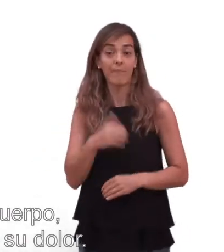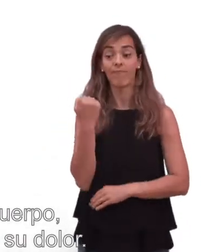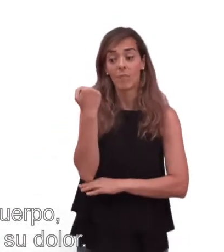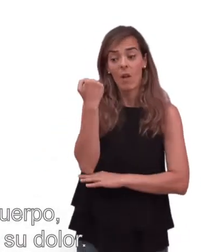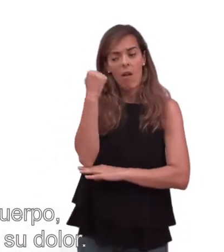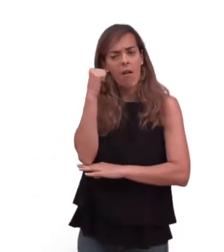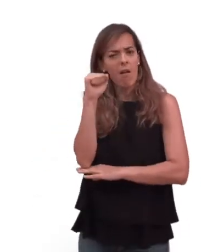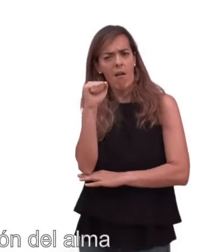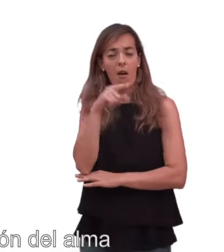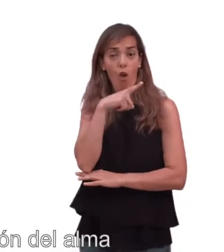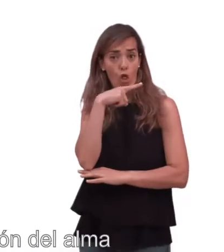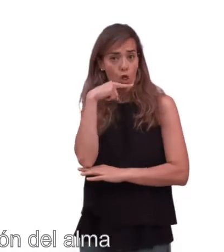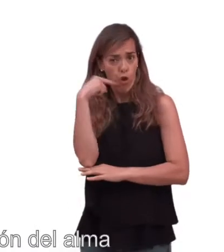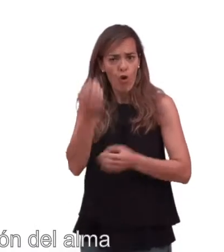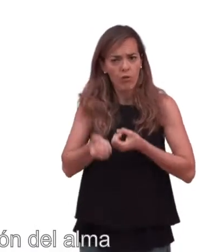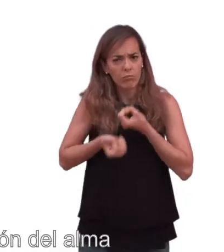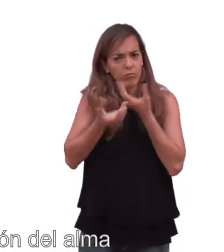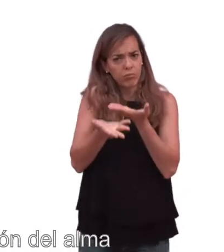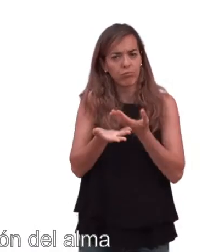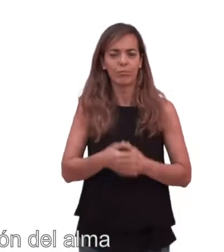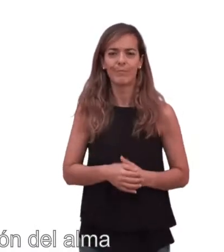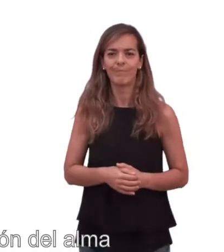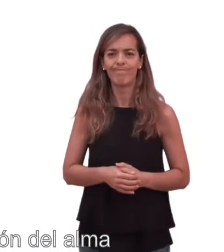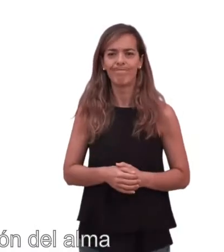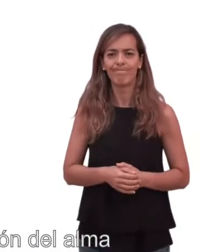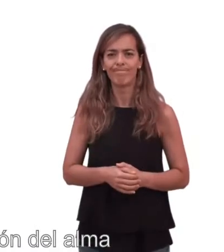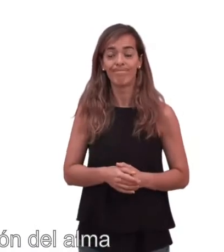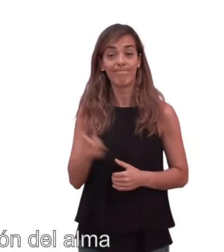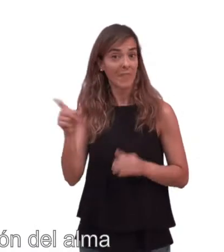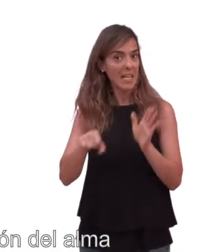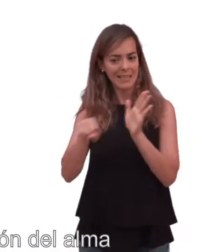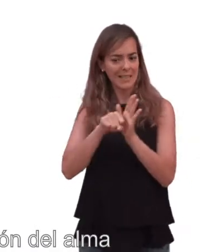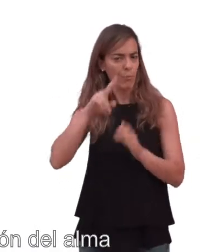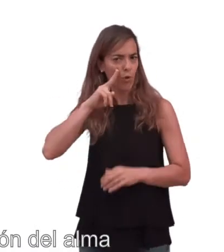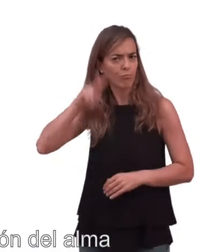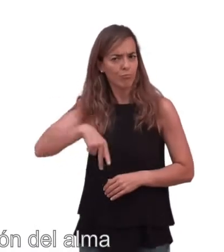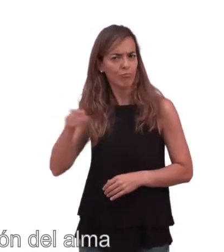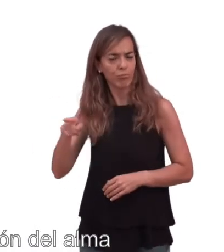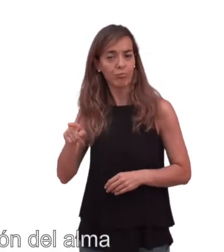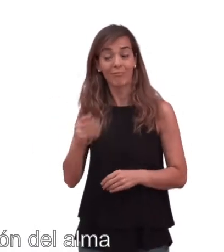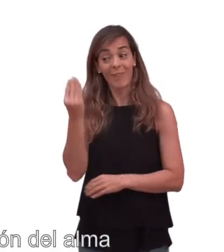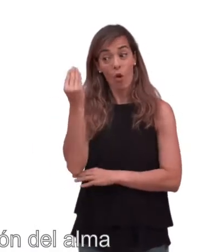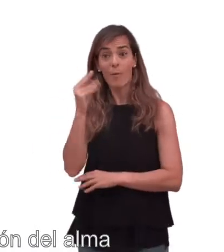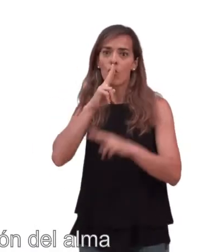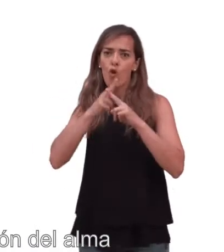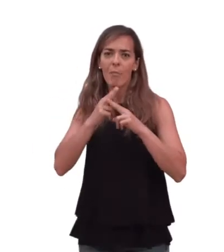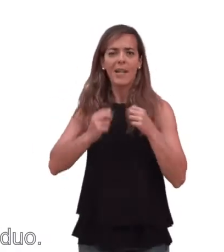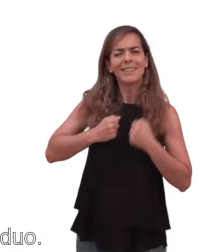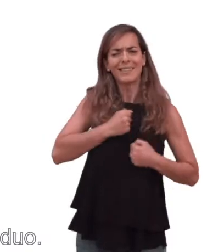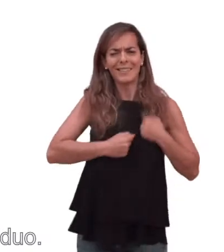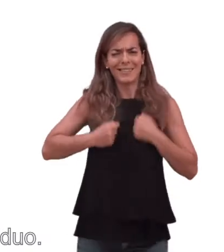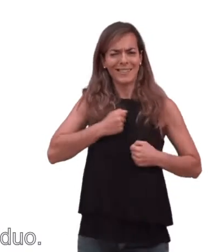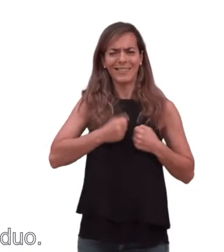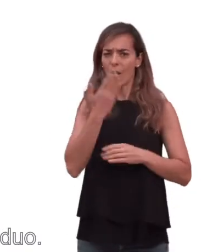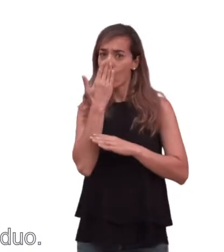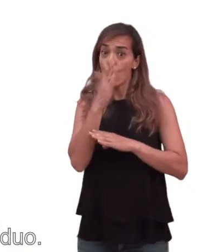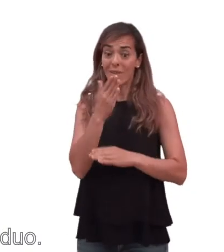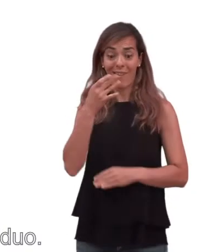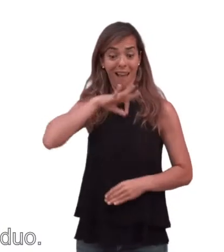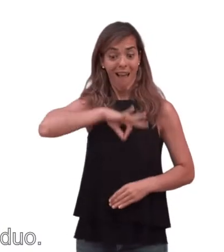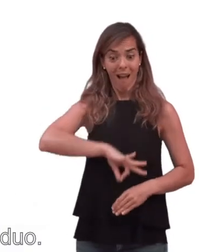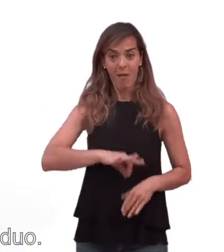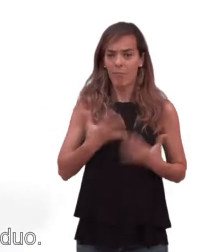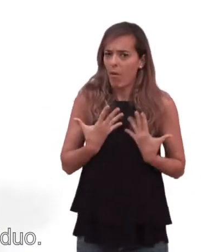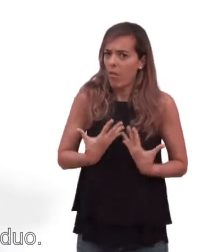dolor. Plenamente simbolista, Desesperación muestra la desolación del alma y el tormento interior del